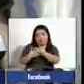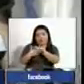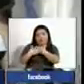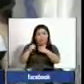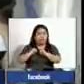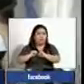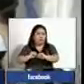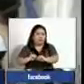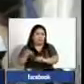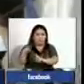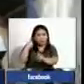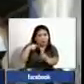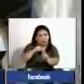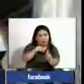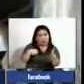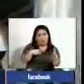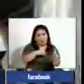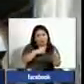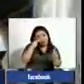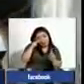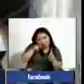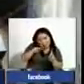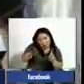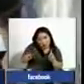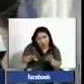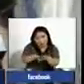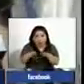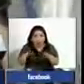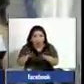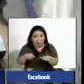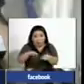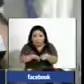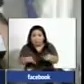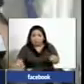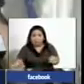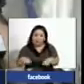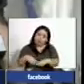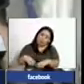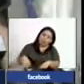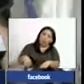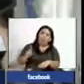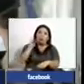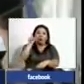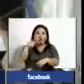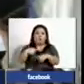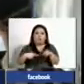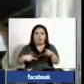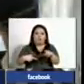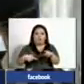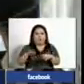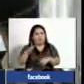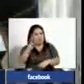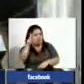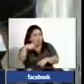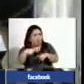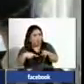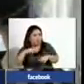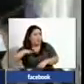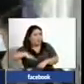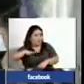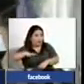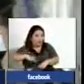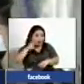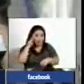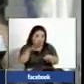él, él me dijo que lo había encontrado tirado en el suelo a la 1:30, a la 1:30 de la tarde.